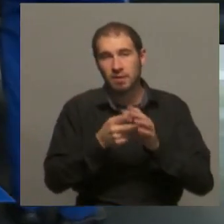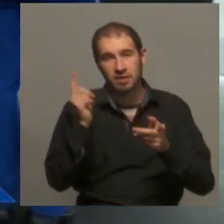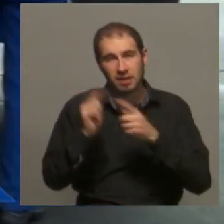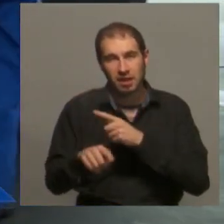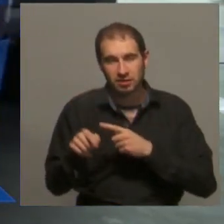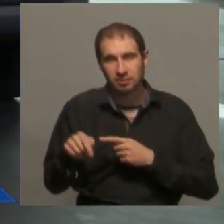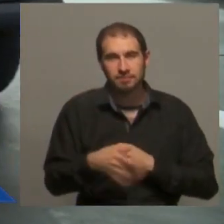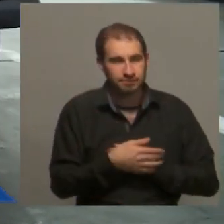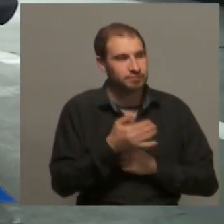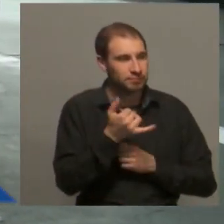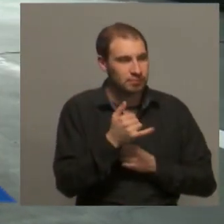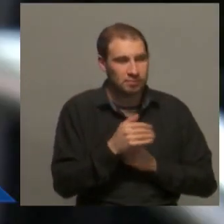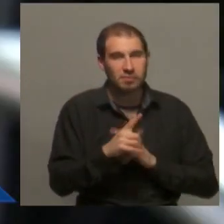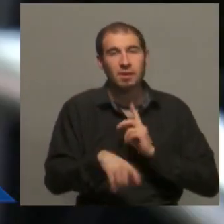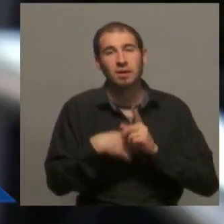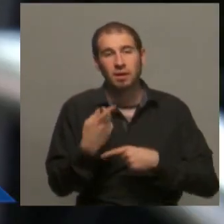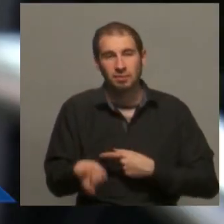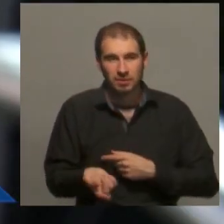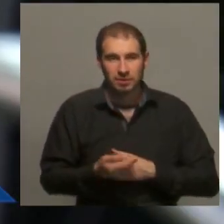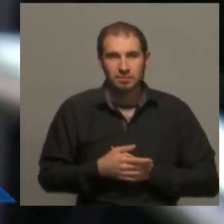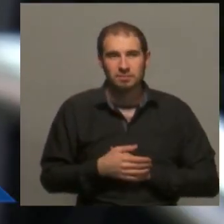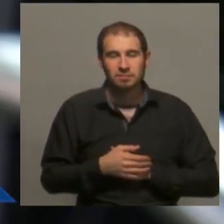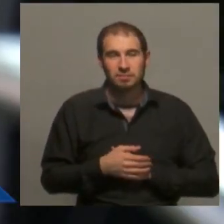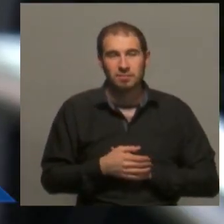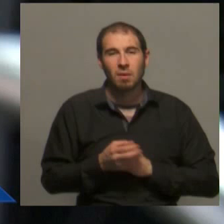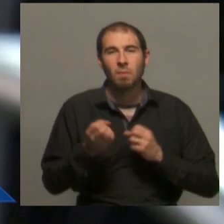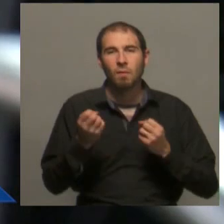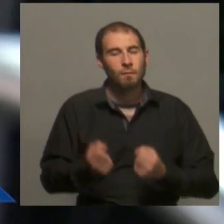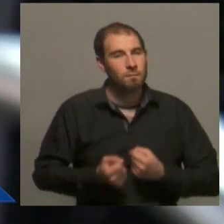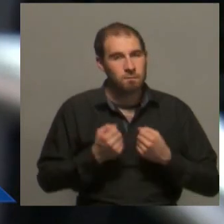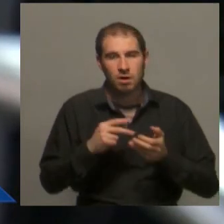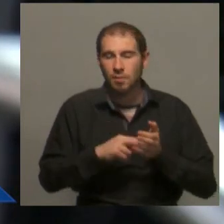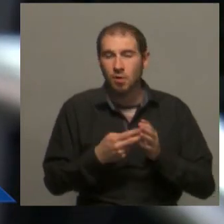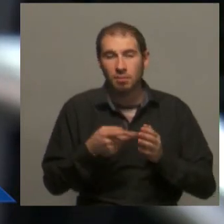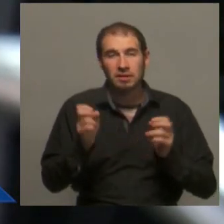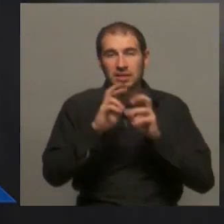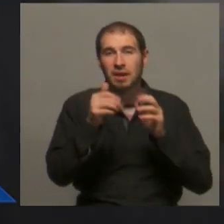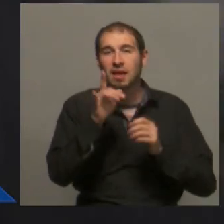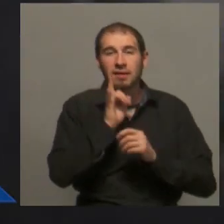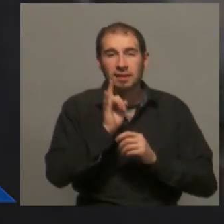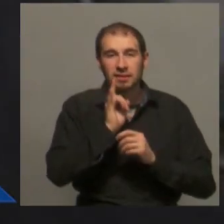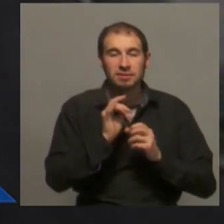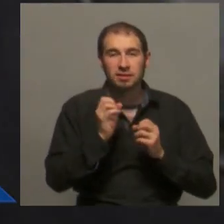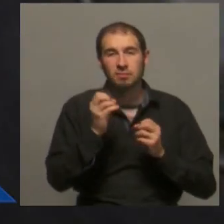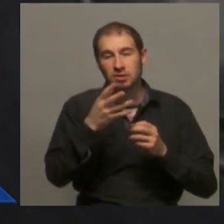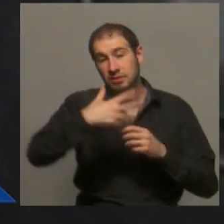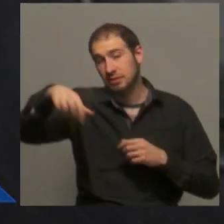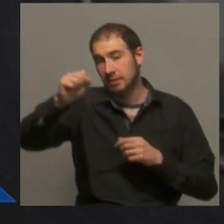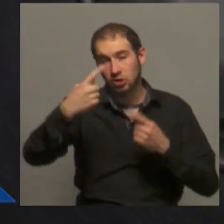directamente. Uh-huh. Después va a impactar fuertemente en todo el tema lácteo, porque todo el tema